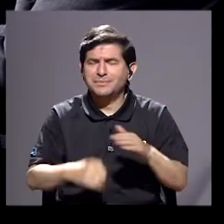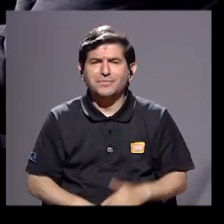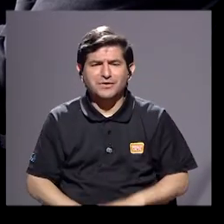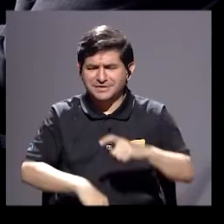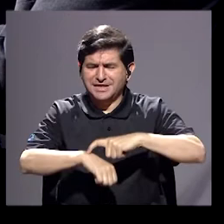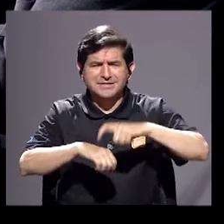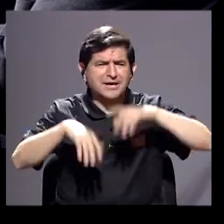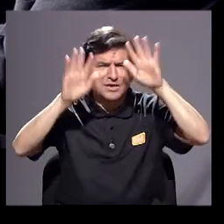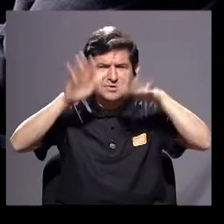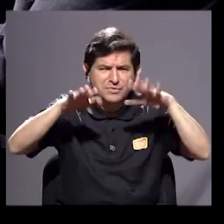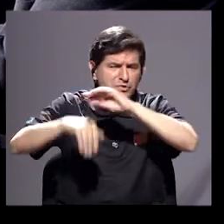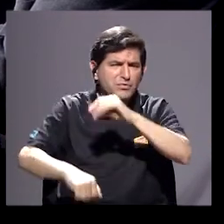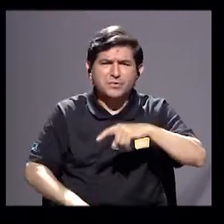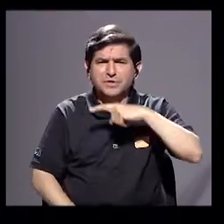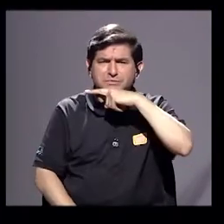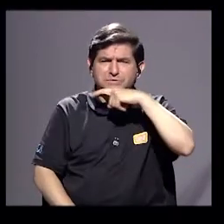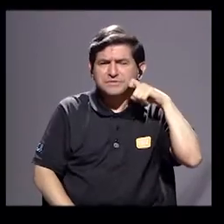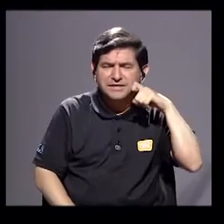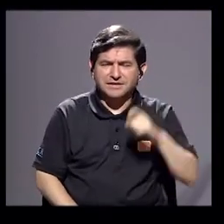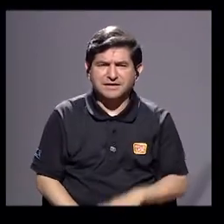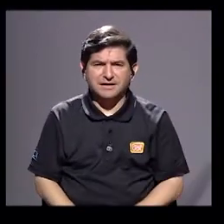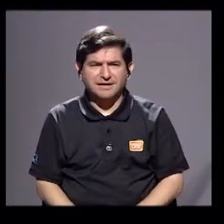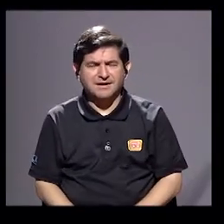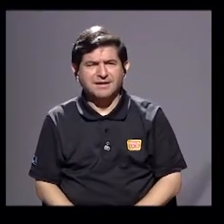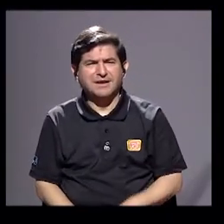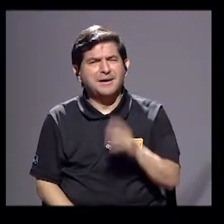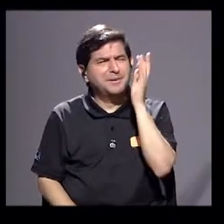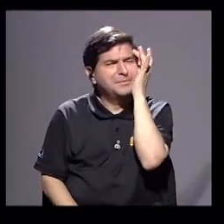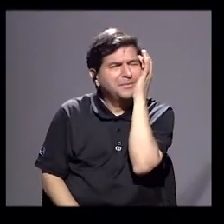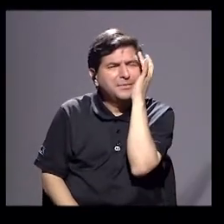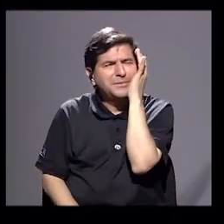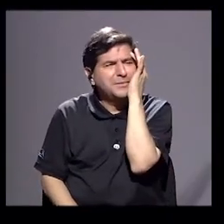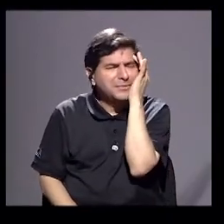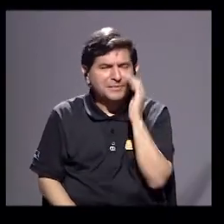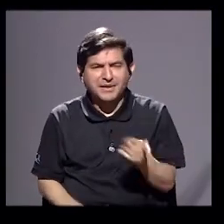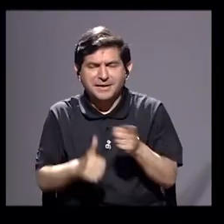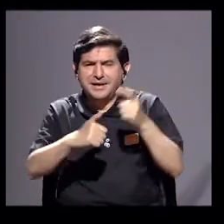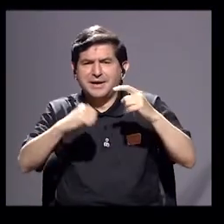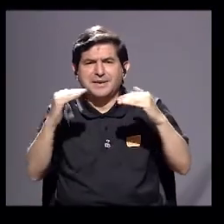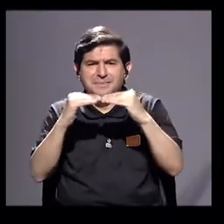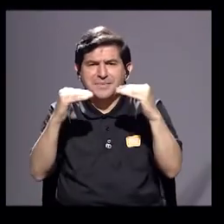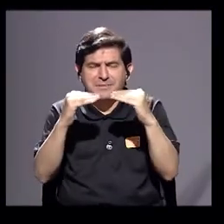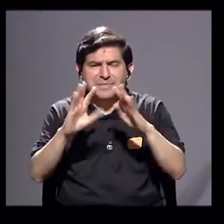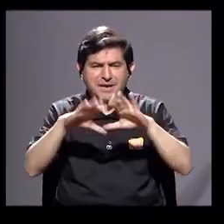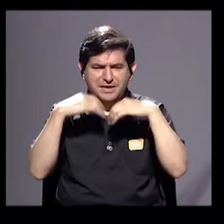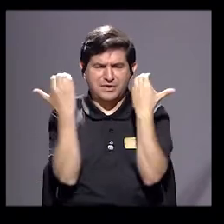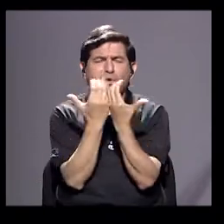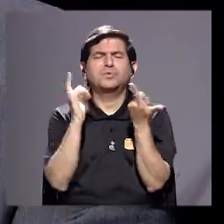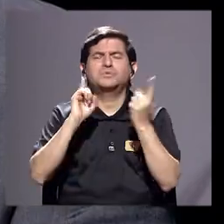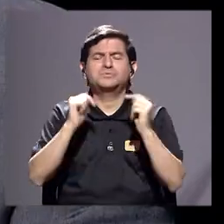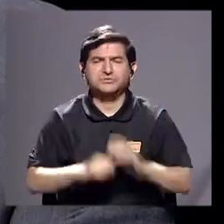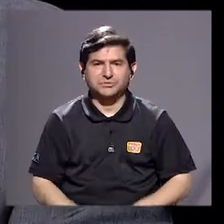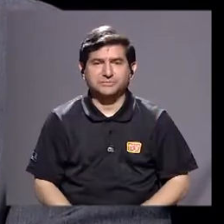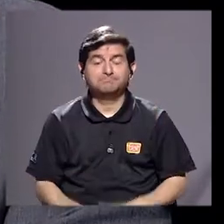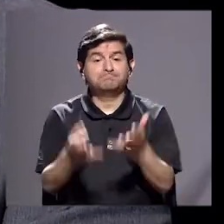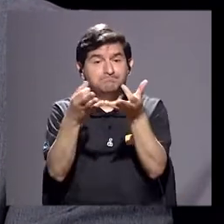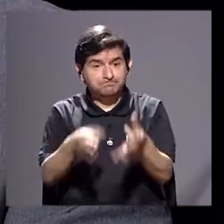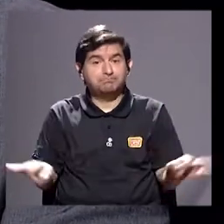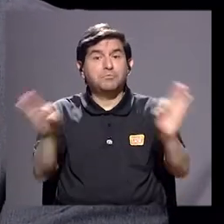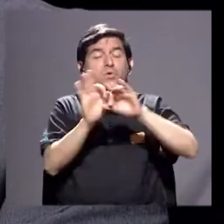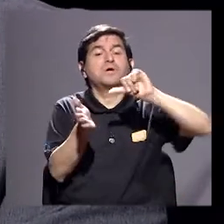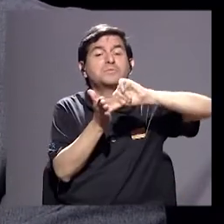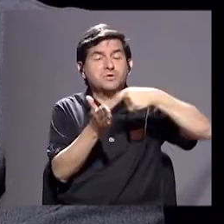siempre sucede algo cuáles son las preocupaciones en primer nivel que tiene la comisión en este momento bueno importante